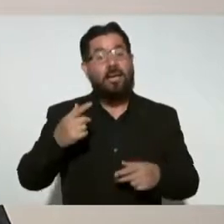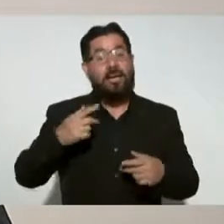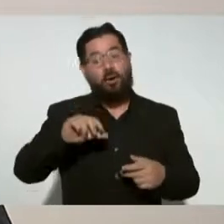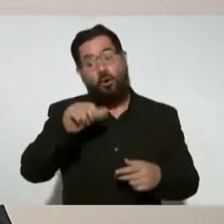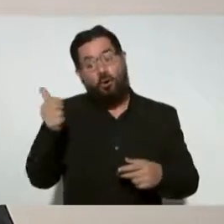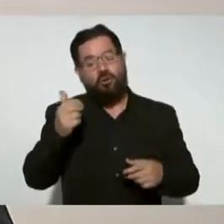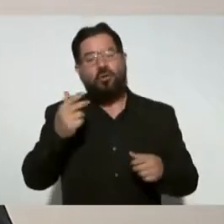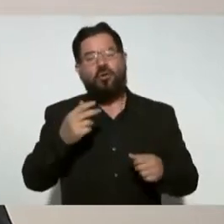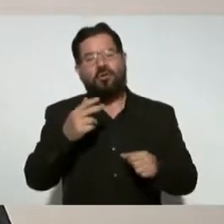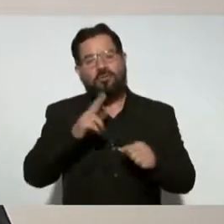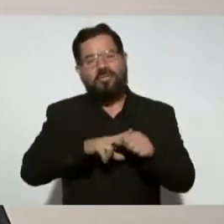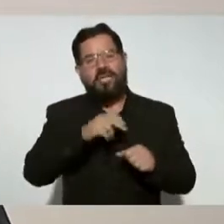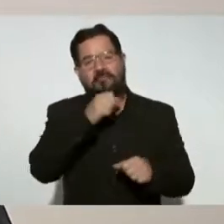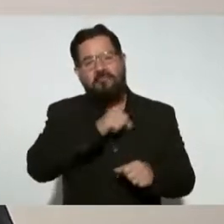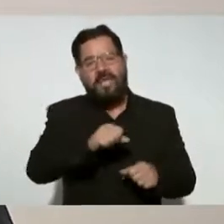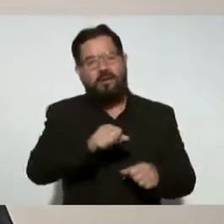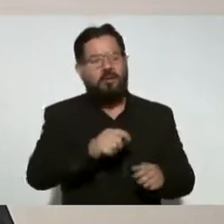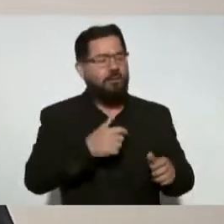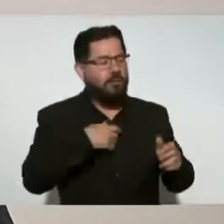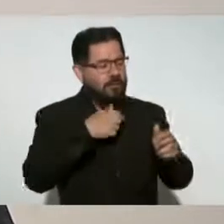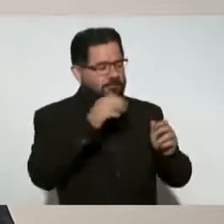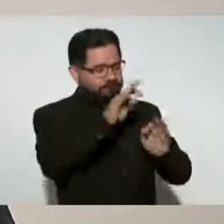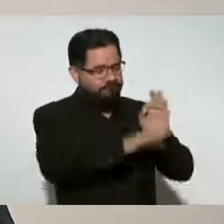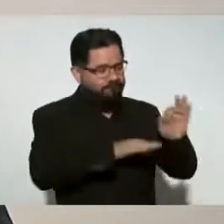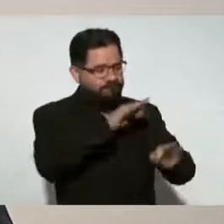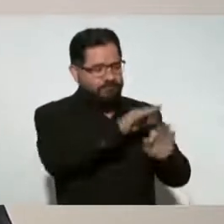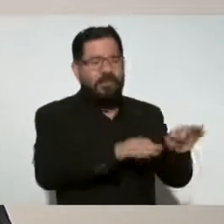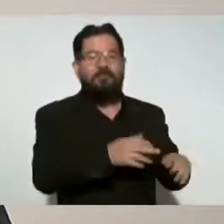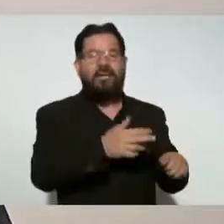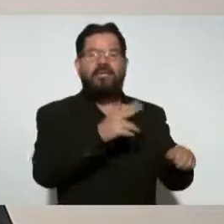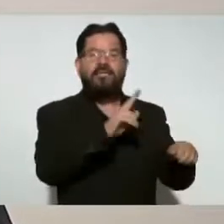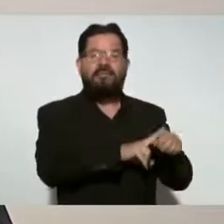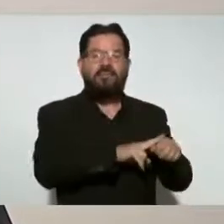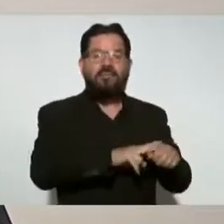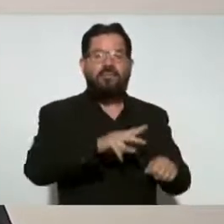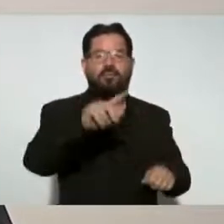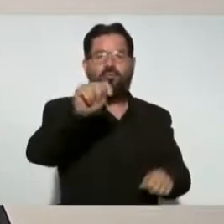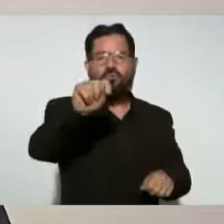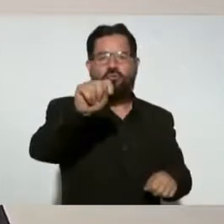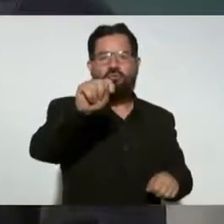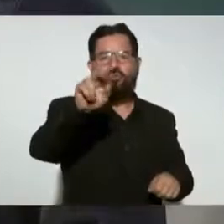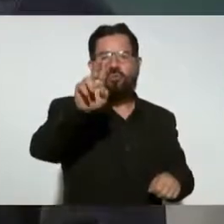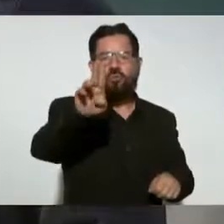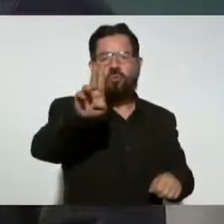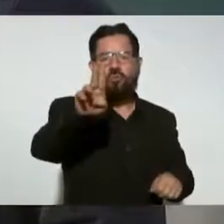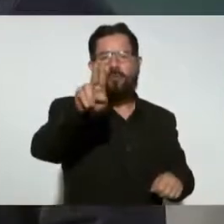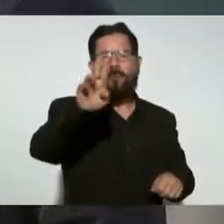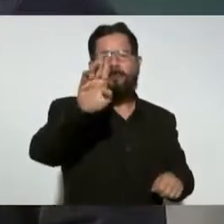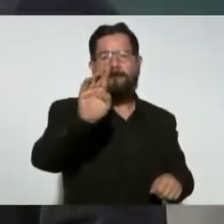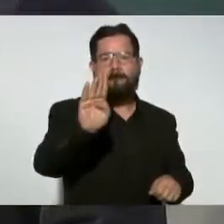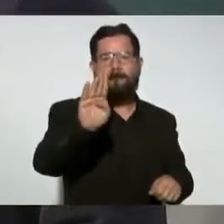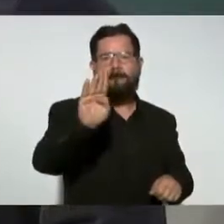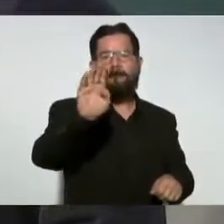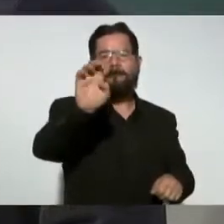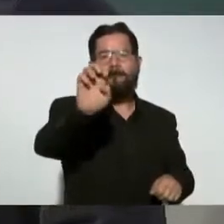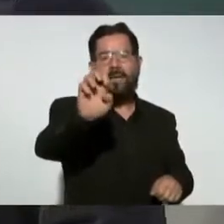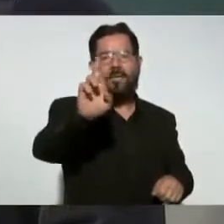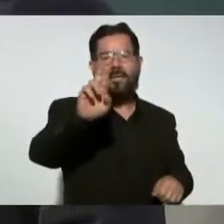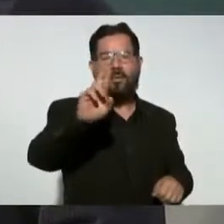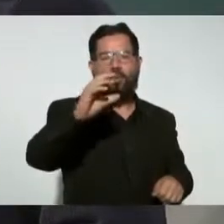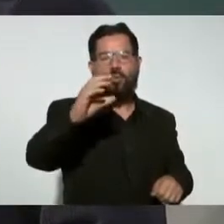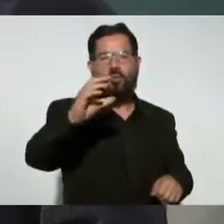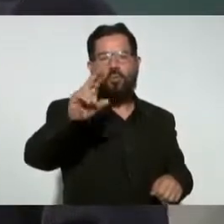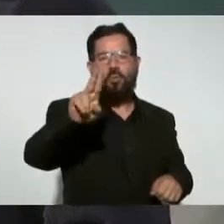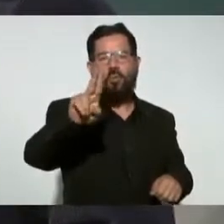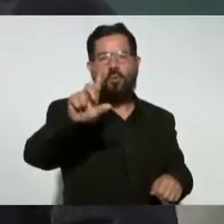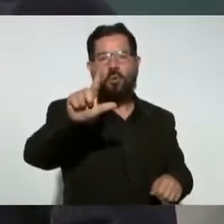tuberculosis. Hoy podemos decir que los números de la tuberculosis, si bien no se han abandonado, han tenido